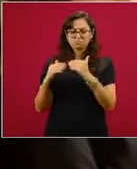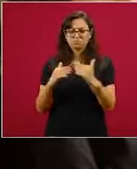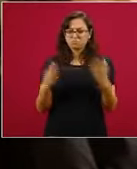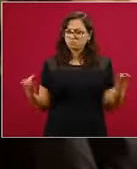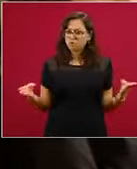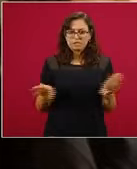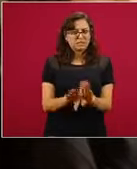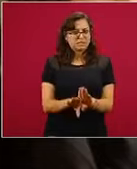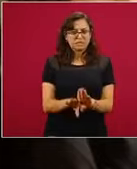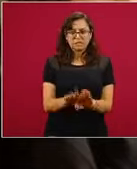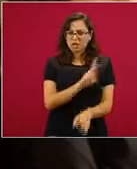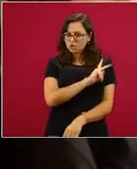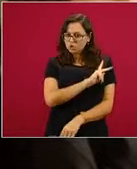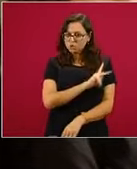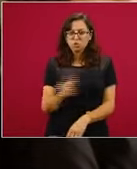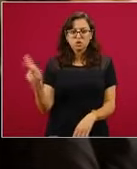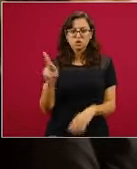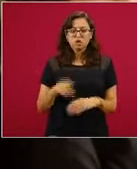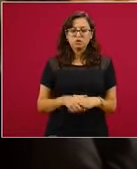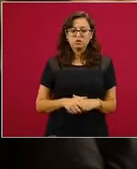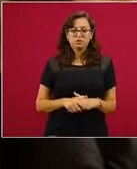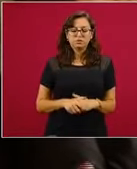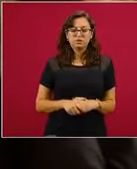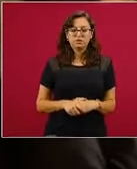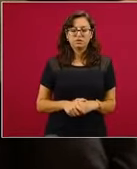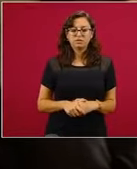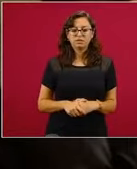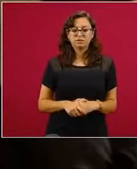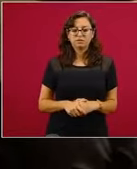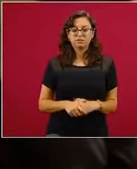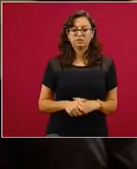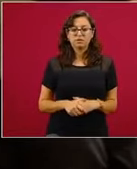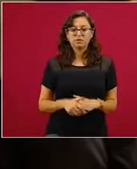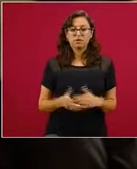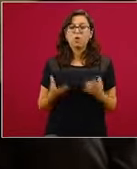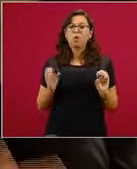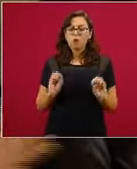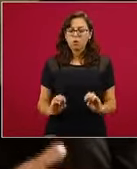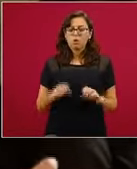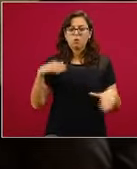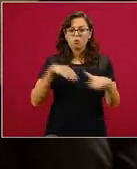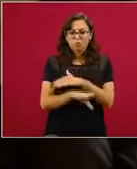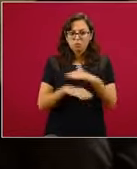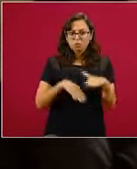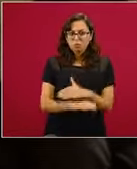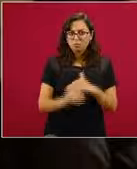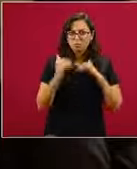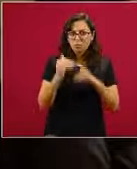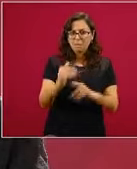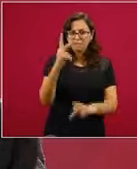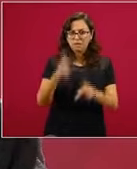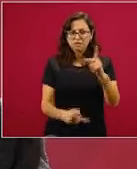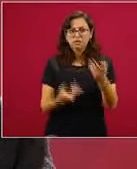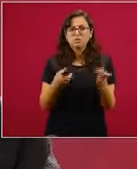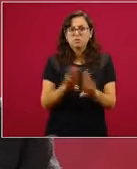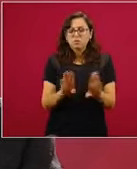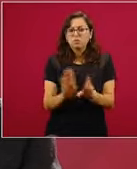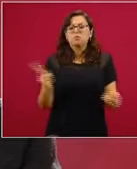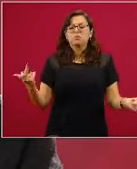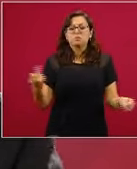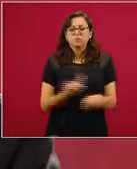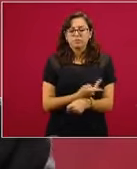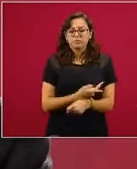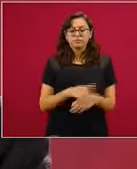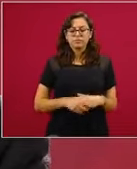un cierre, una homologación de que todos estén cerrados, todos permitan cierta cantidad de gente, ¿o qué pasaría? Gracias. Cómo no, muchas